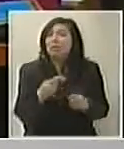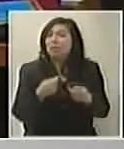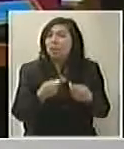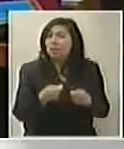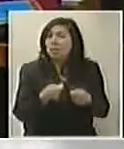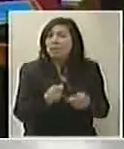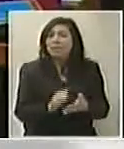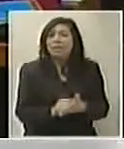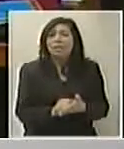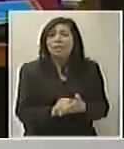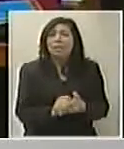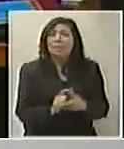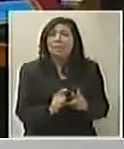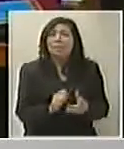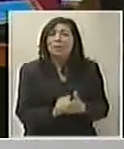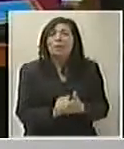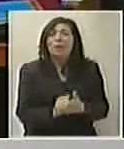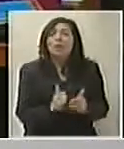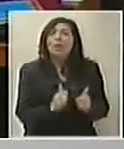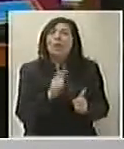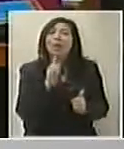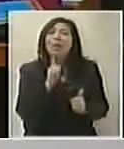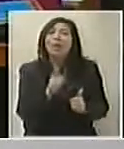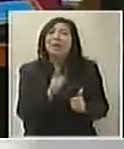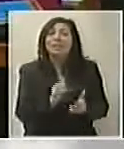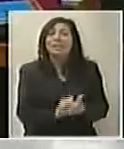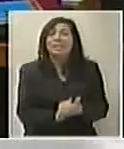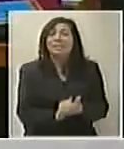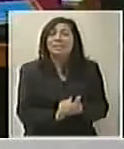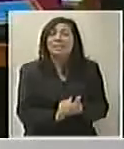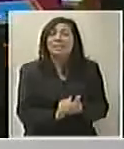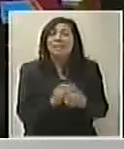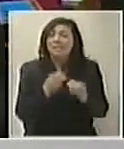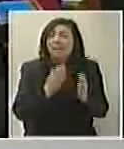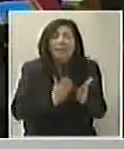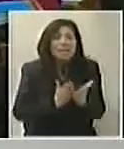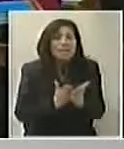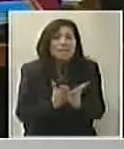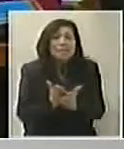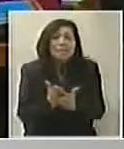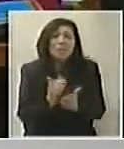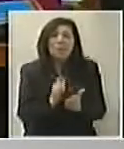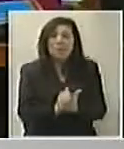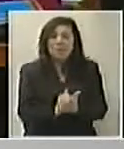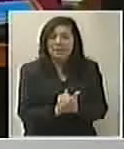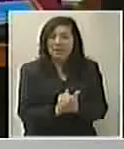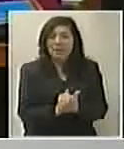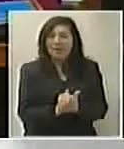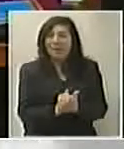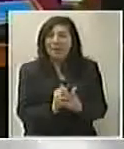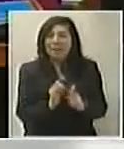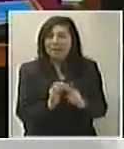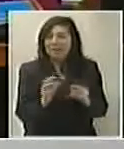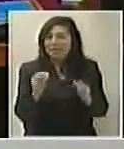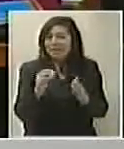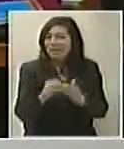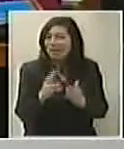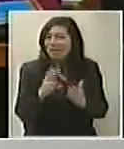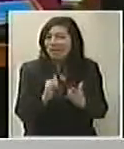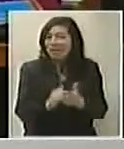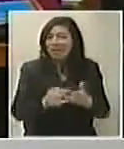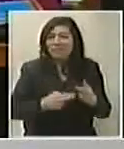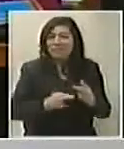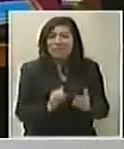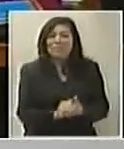obliga a señalar cuáles han sido realmente los verdaderos lineamientos de lucha contra la corrupción que